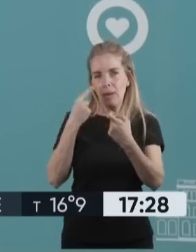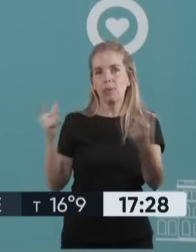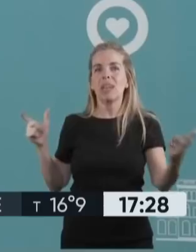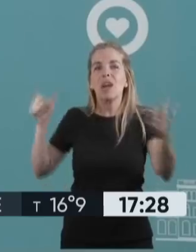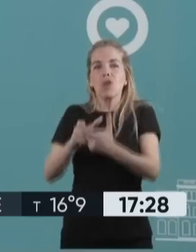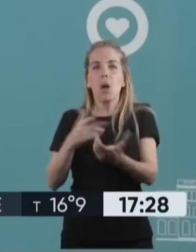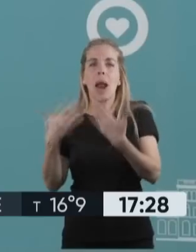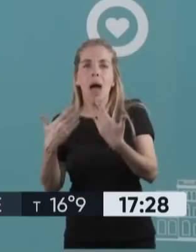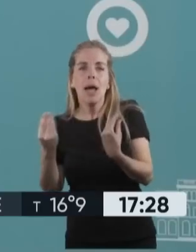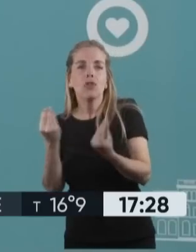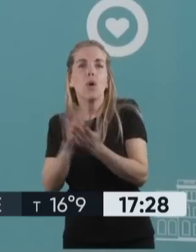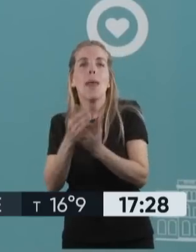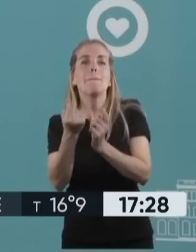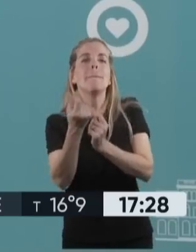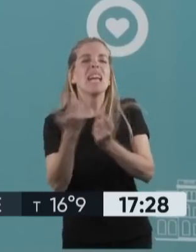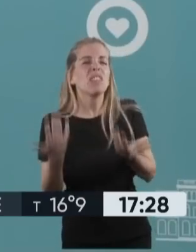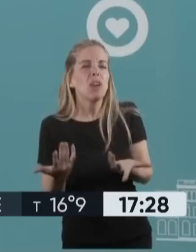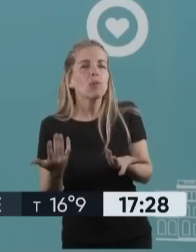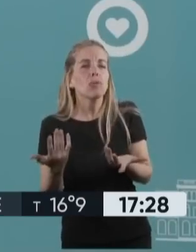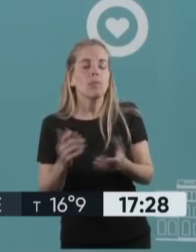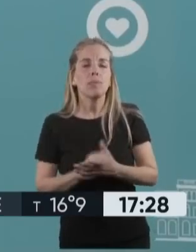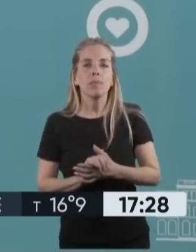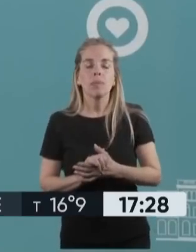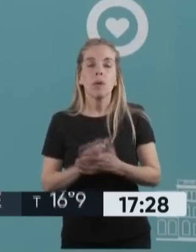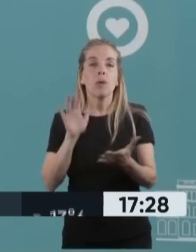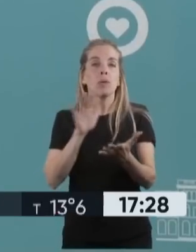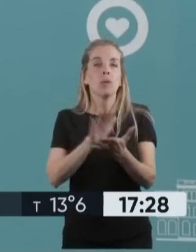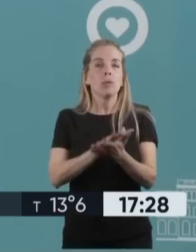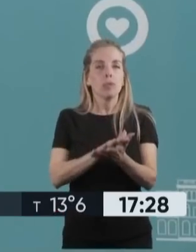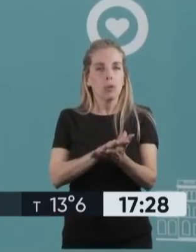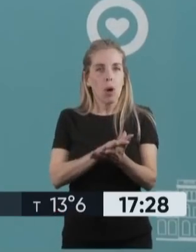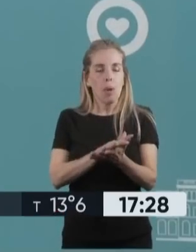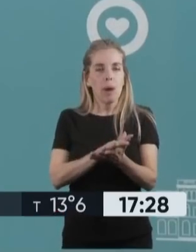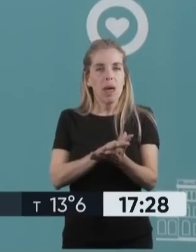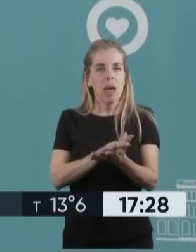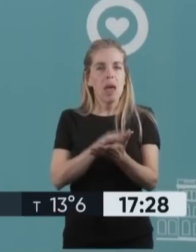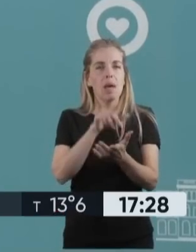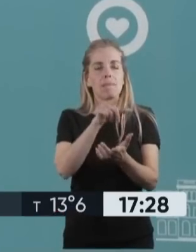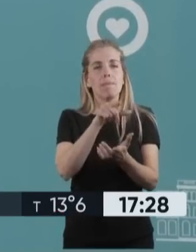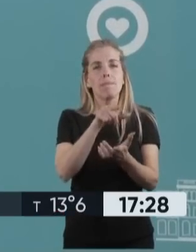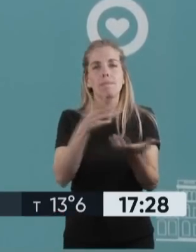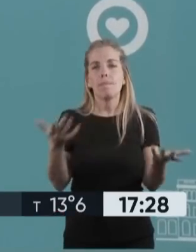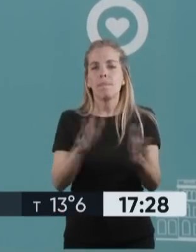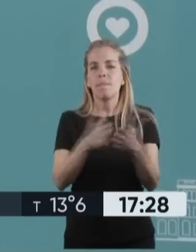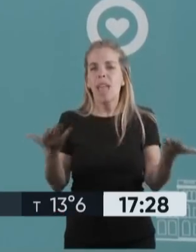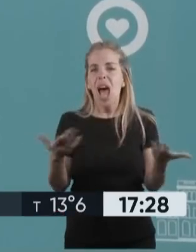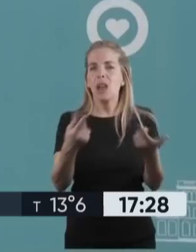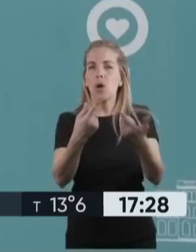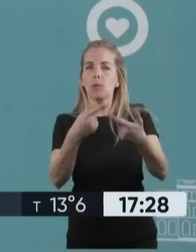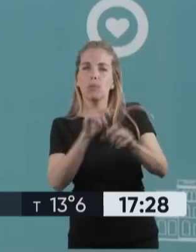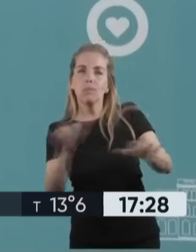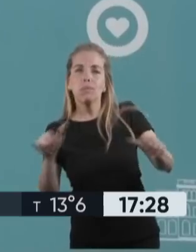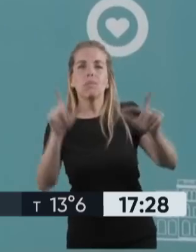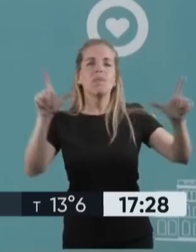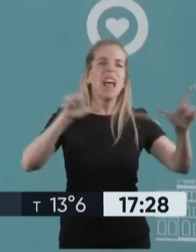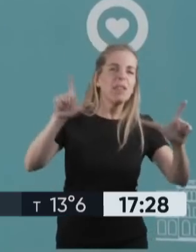que lleva a que los precios lleguen a ese nivel al supermercado. En cuanto a lo que sugieren los diarios y los medios de comunicación